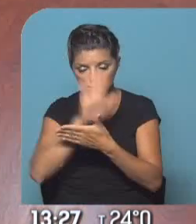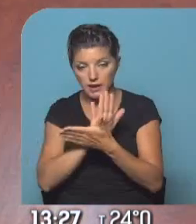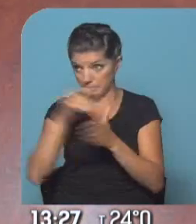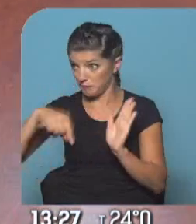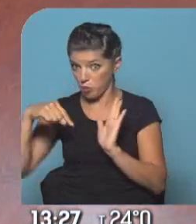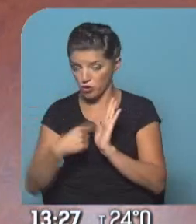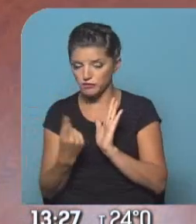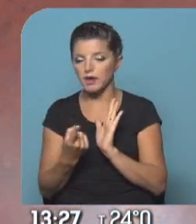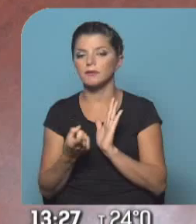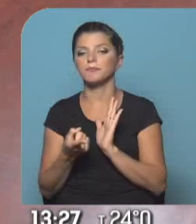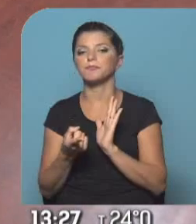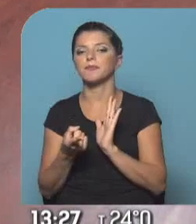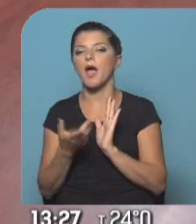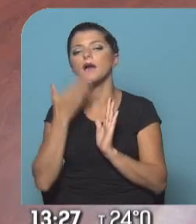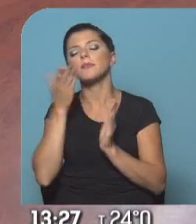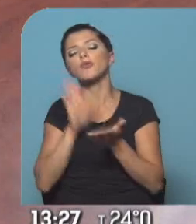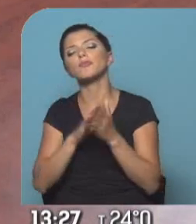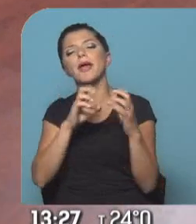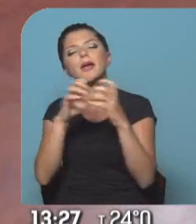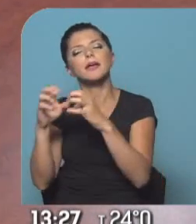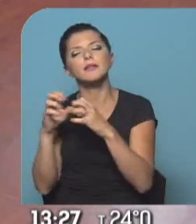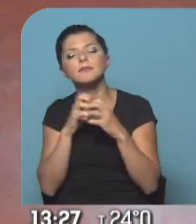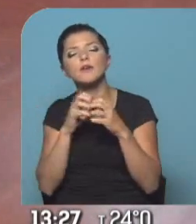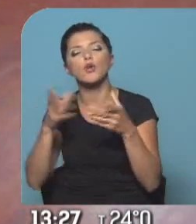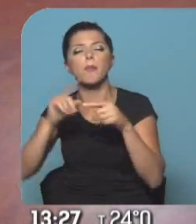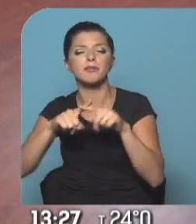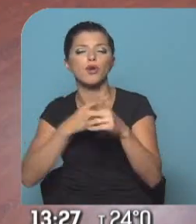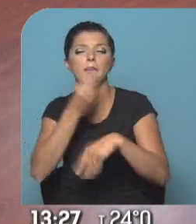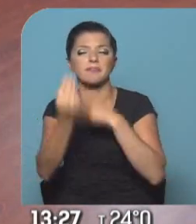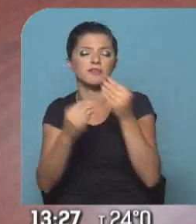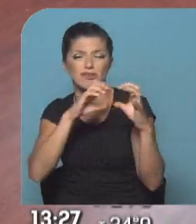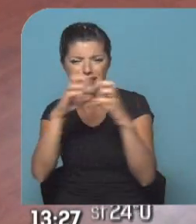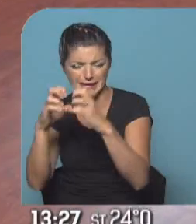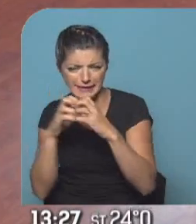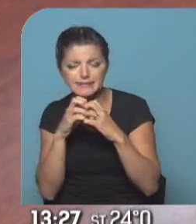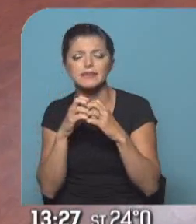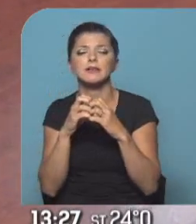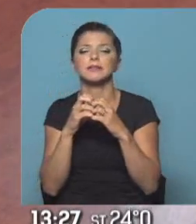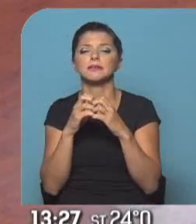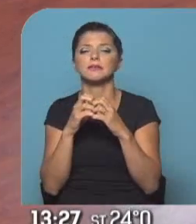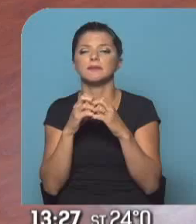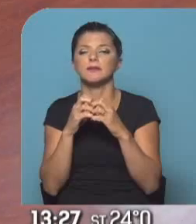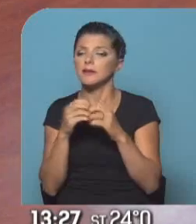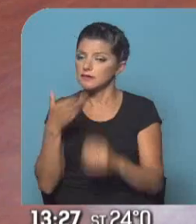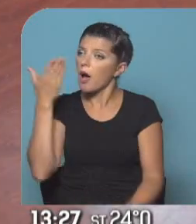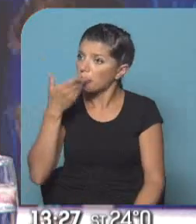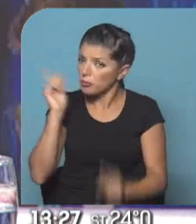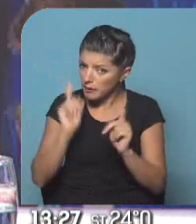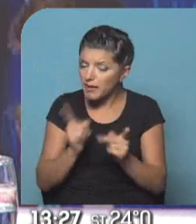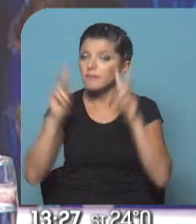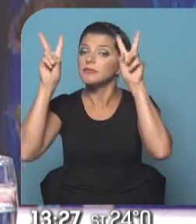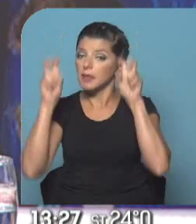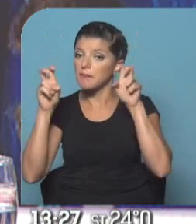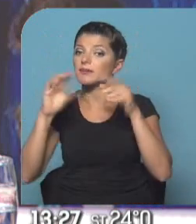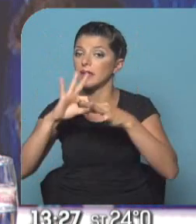Buenos Aires, se hablaba de la crisis de representación de los partidos políticos, de la posverdad y demás, y se habló de los separatismos en el marco